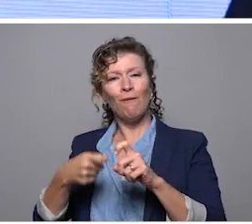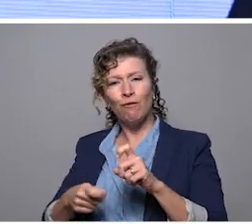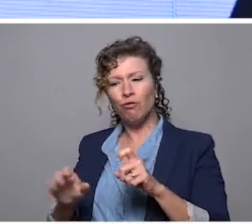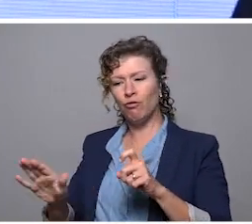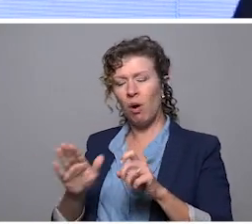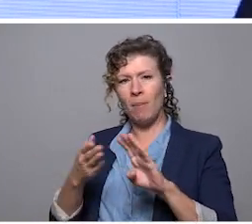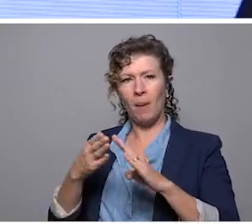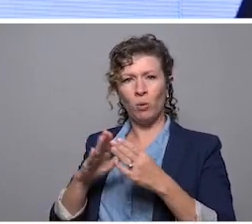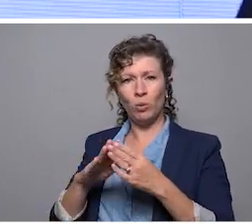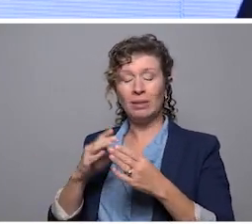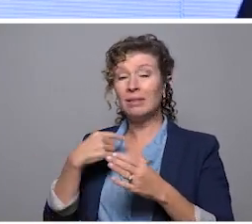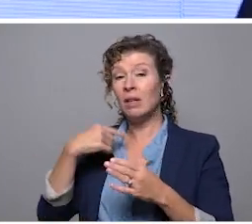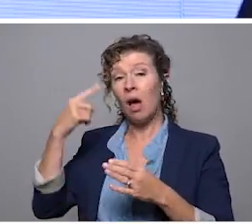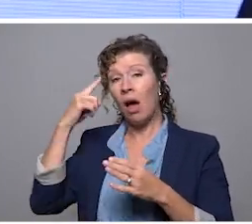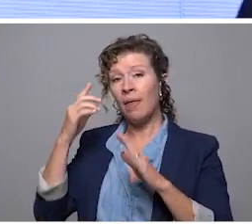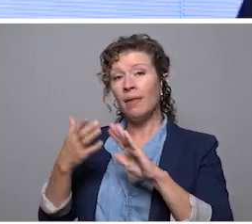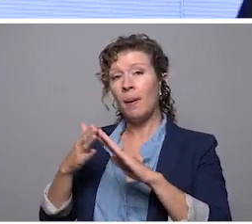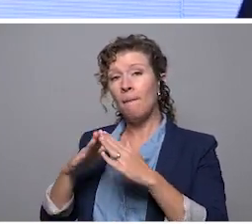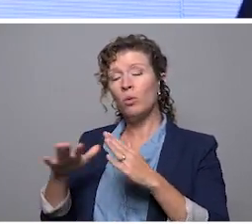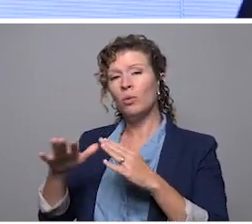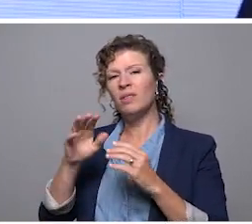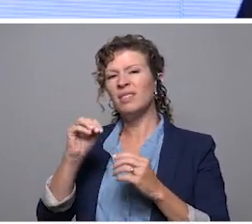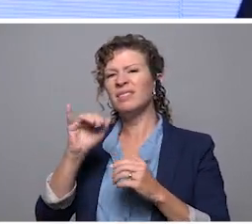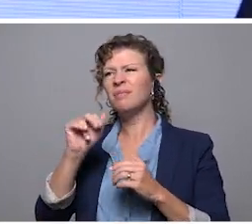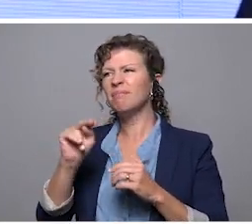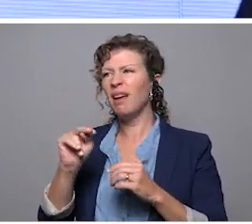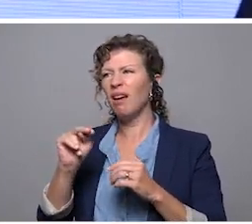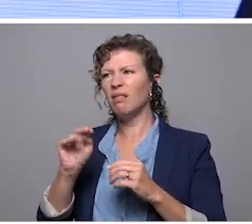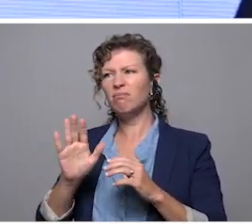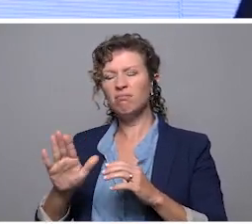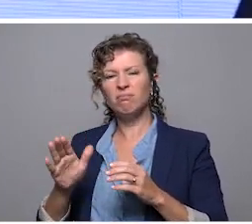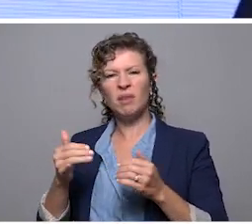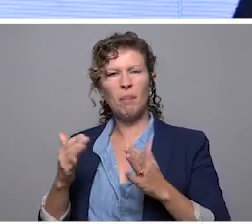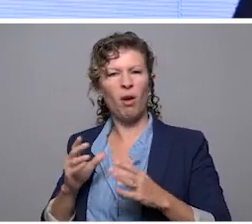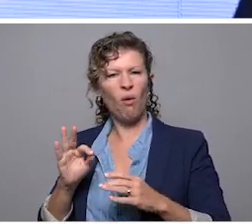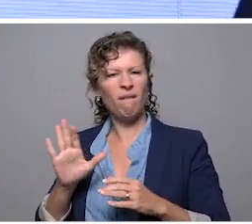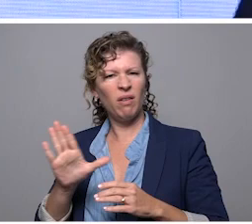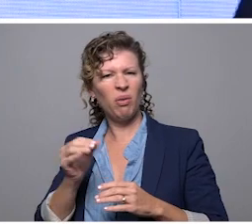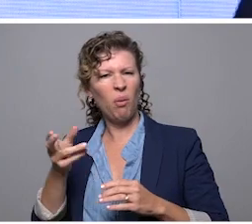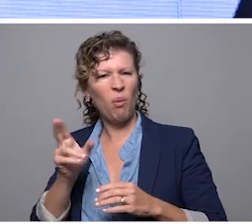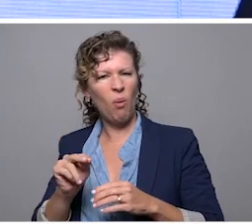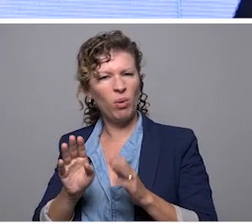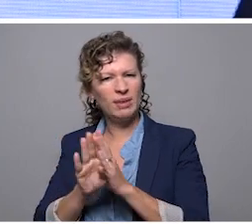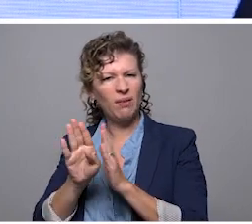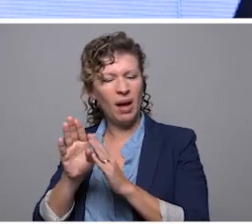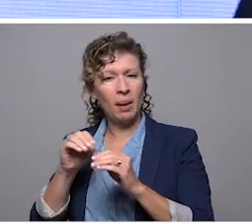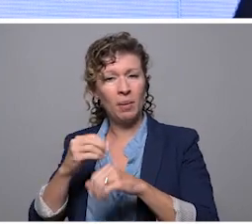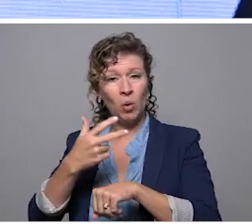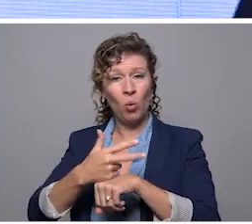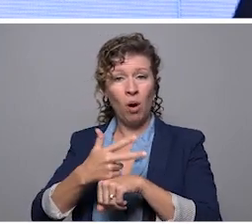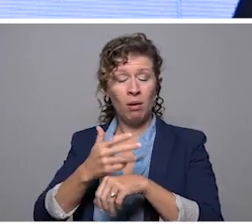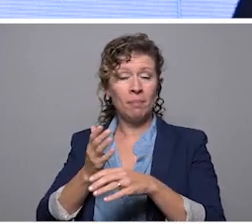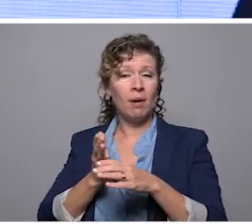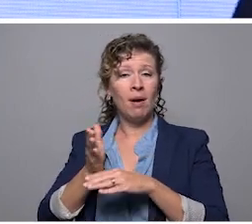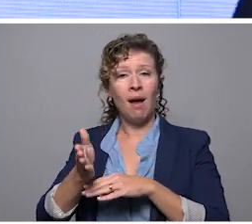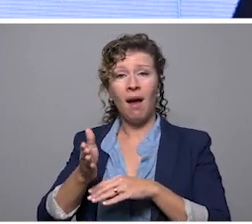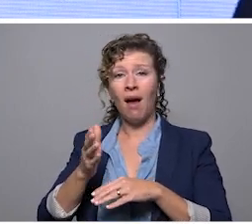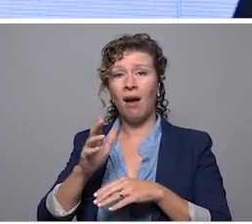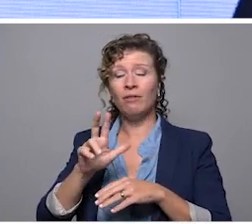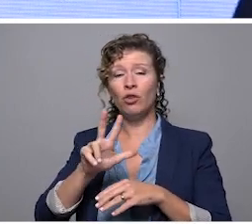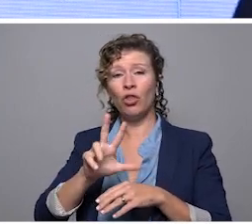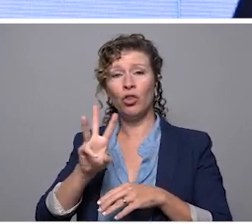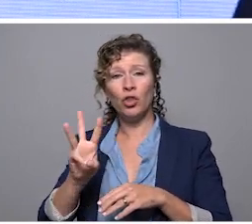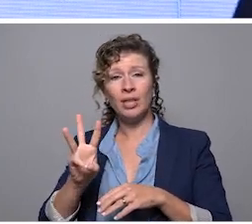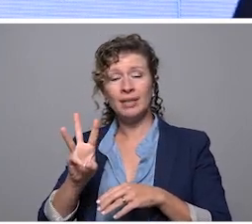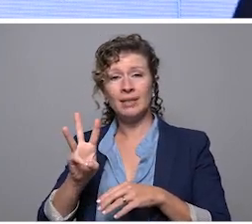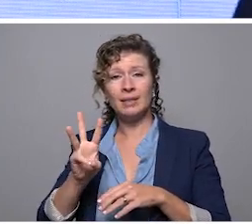protagónico de su propio desarrollo y en el caso de Guatemala después de 36 años de conflicto armado interno donde la ausencia del